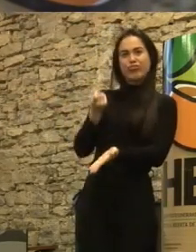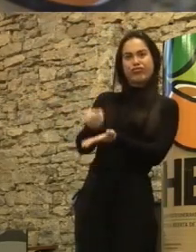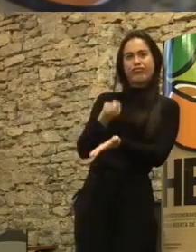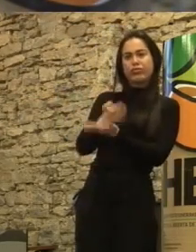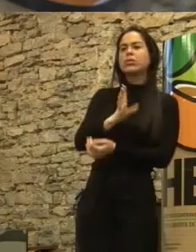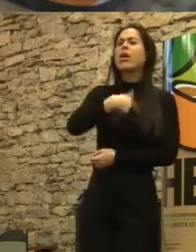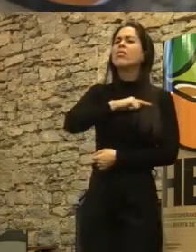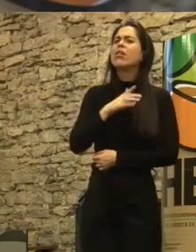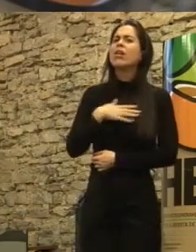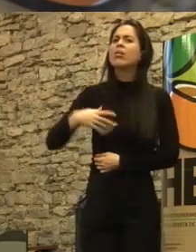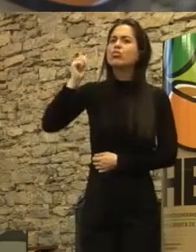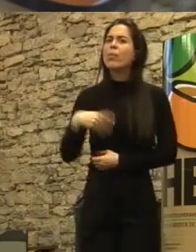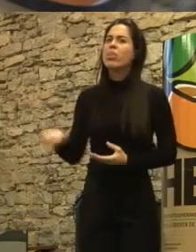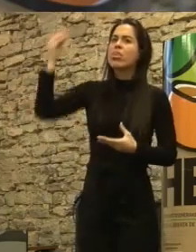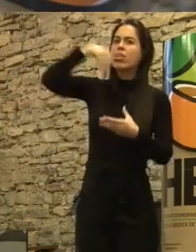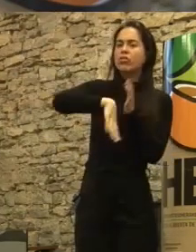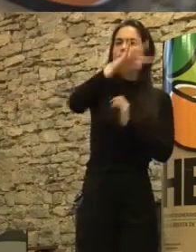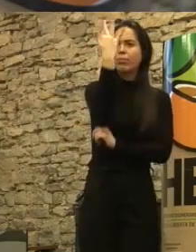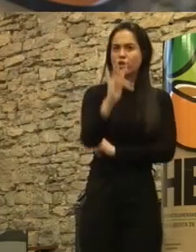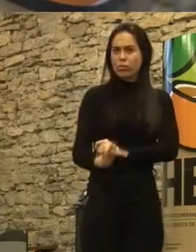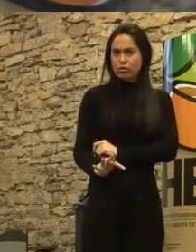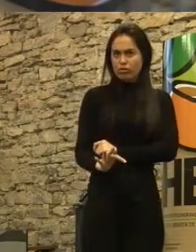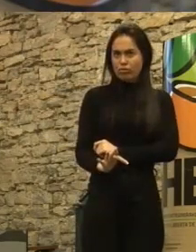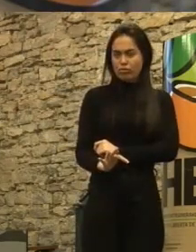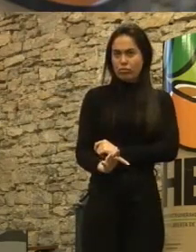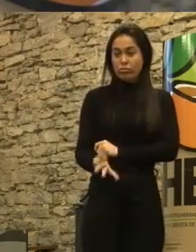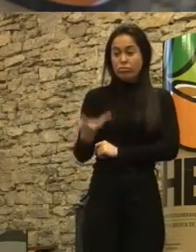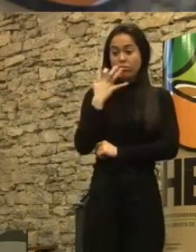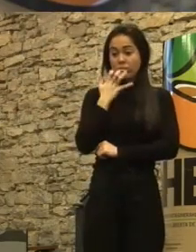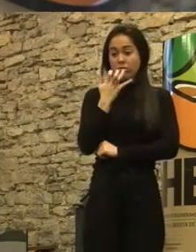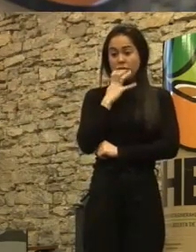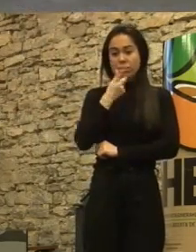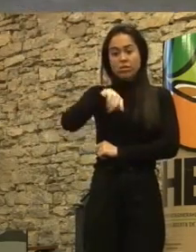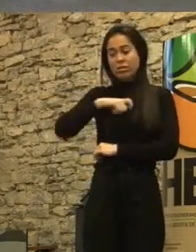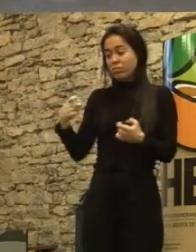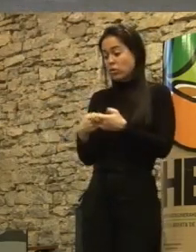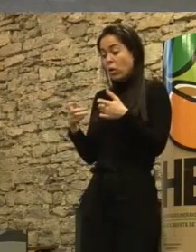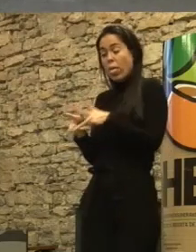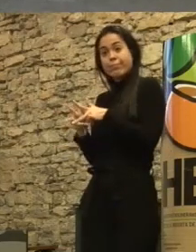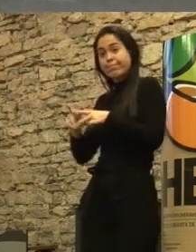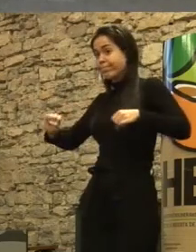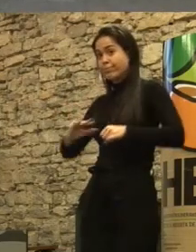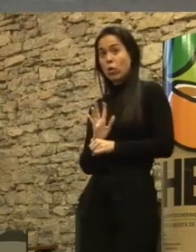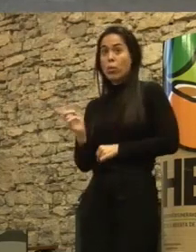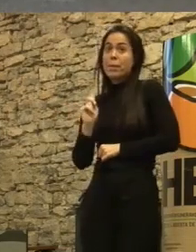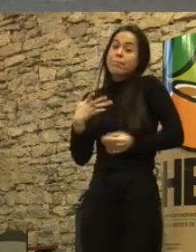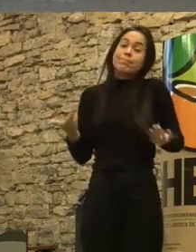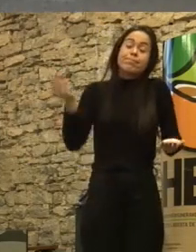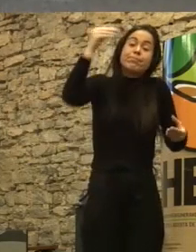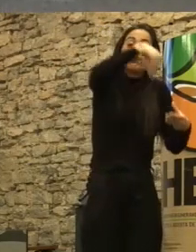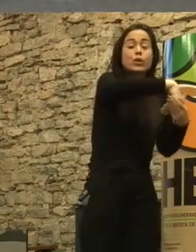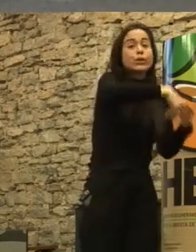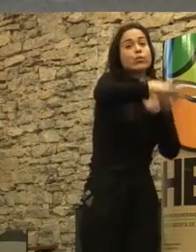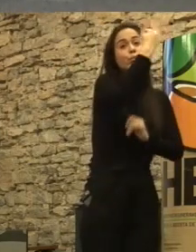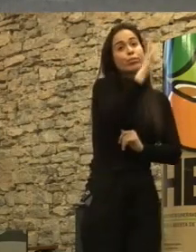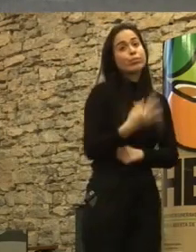ser presupuesto para las pensiones también. Si no se garantiza con las cotizaciones, que lo cubra el resto, los